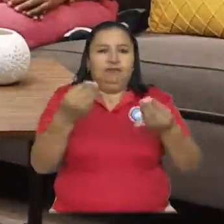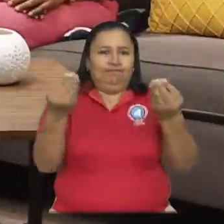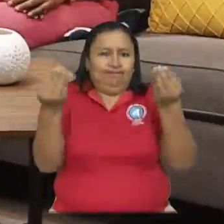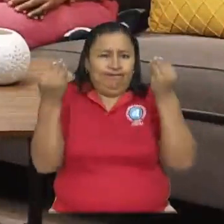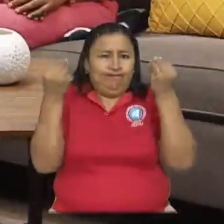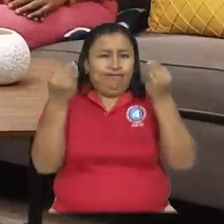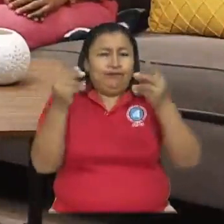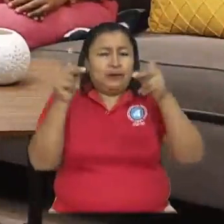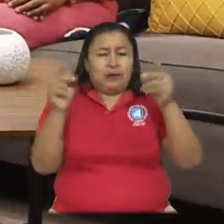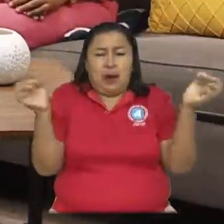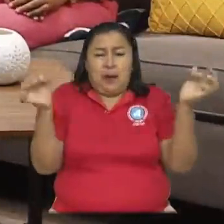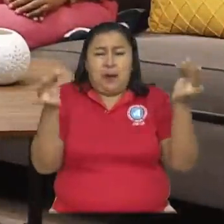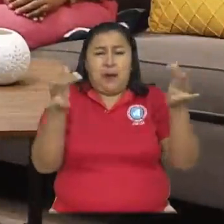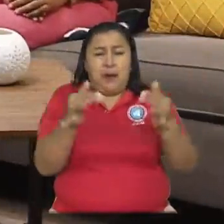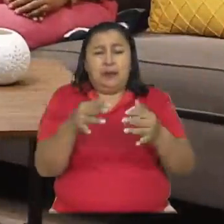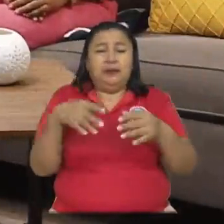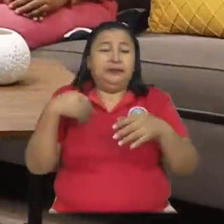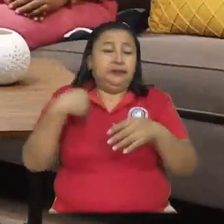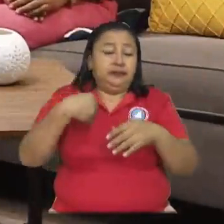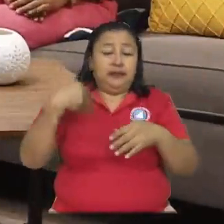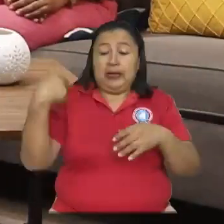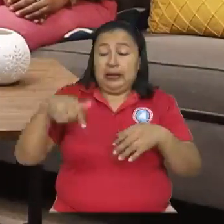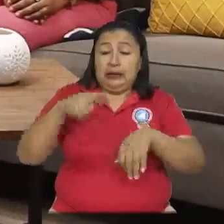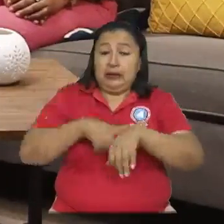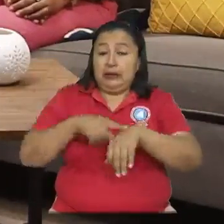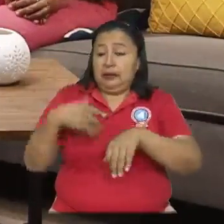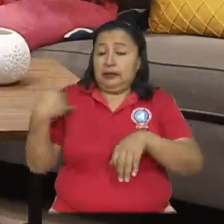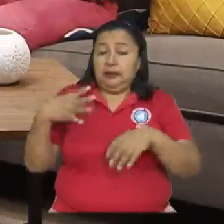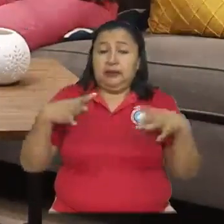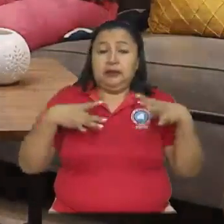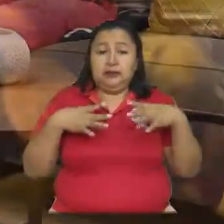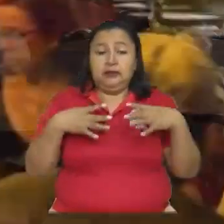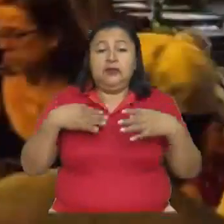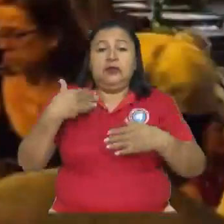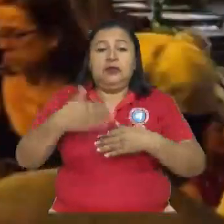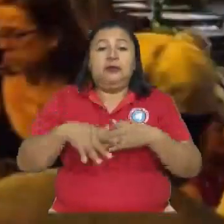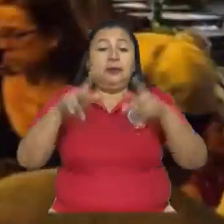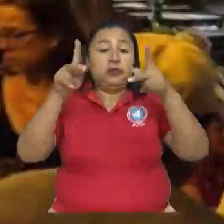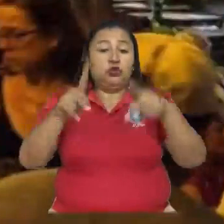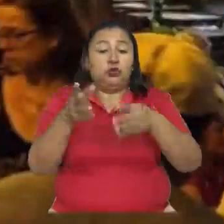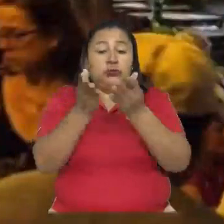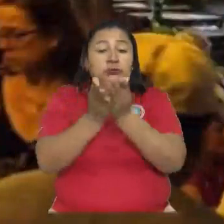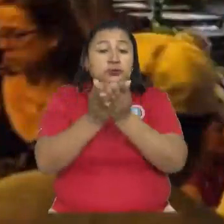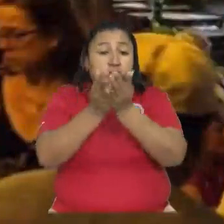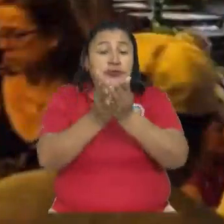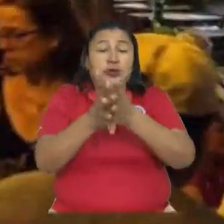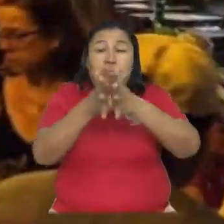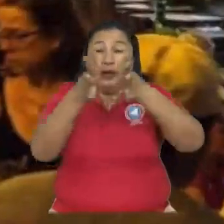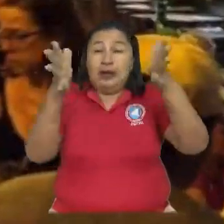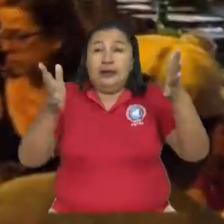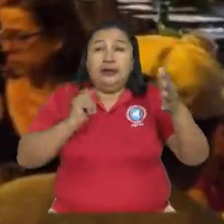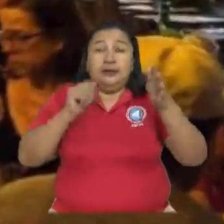visitantes, de turistas durante esta temporada. Los cruceristas que ya comentaba, ¿verdad?, que atendimos a 7